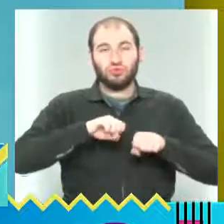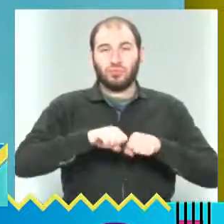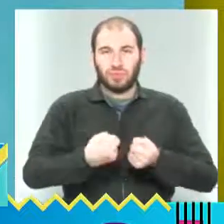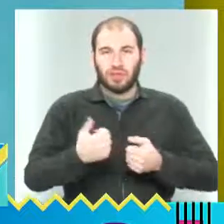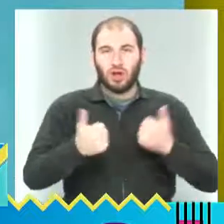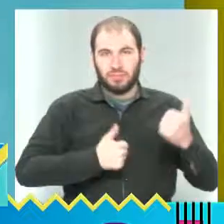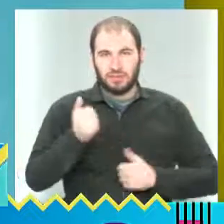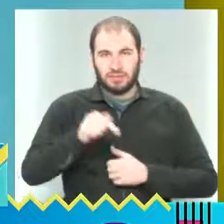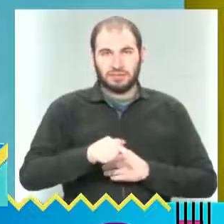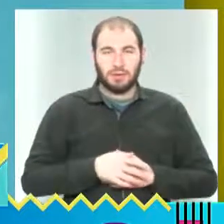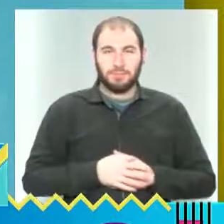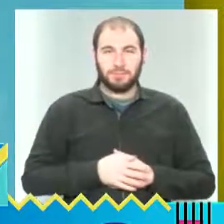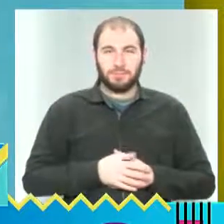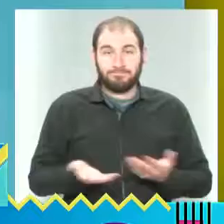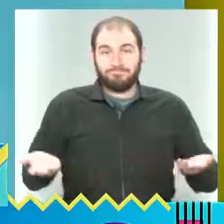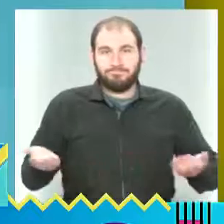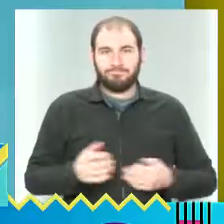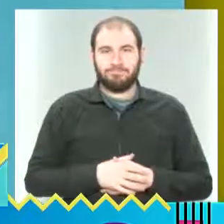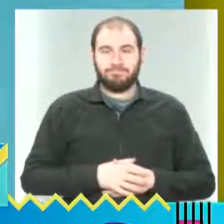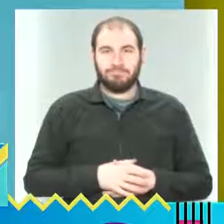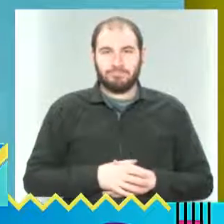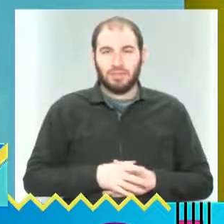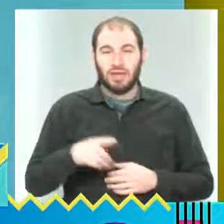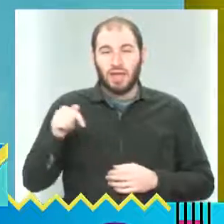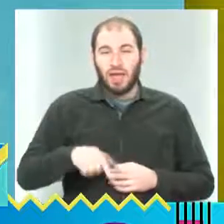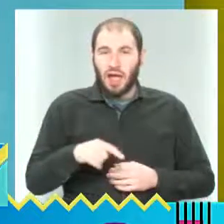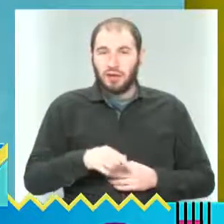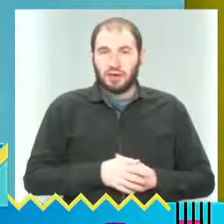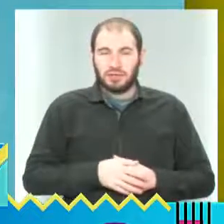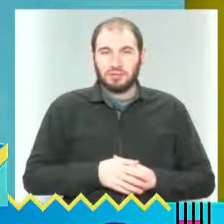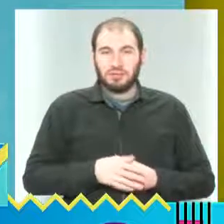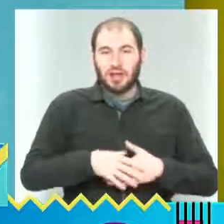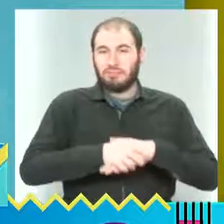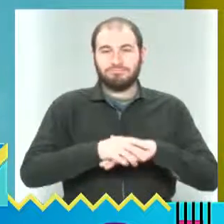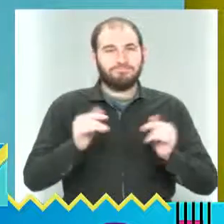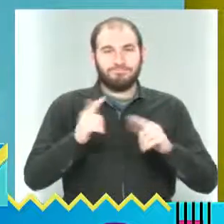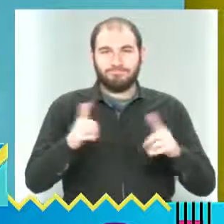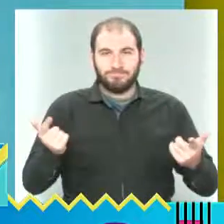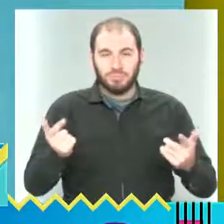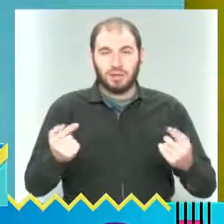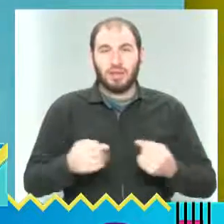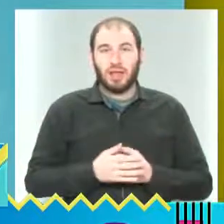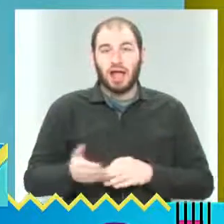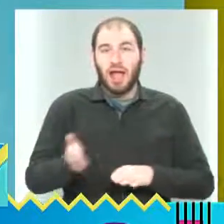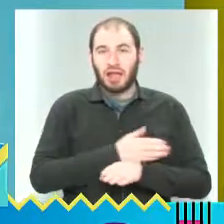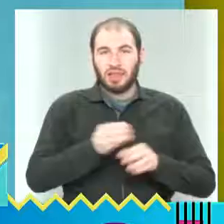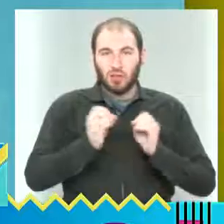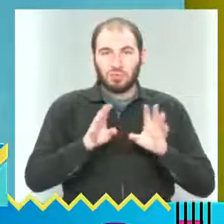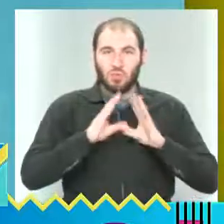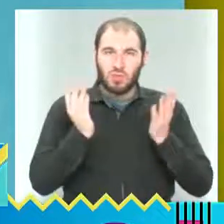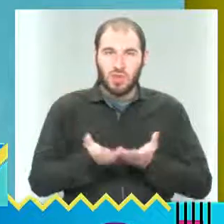suspendió ese partido, así que bueno, por ahora no se tiene amistoso, ¿sí? Antes de que comience